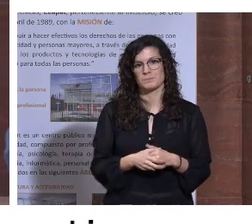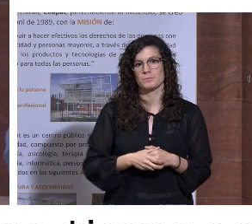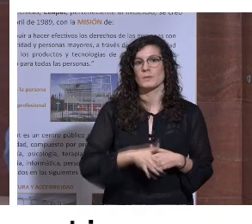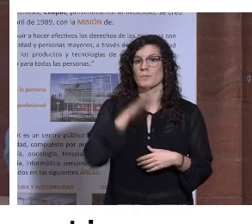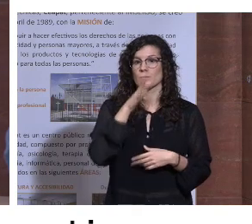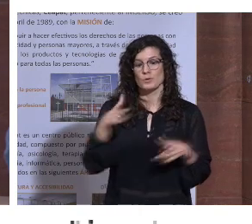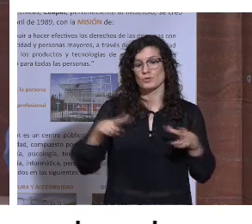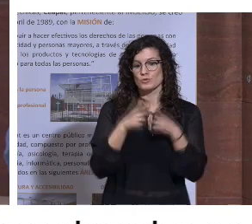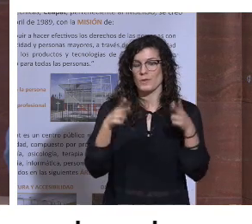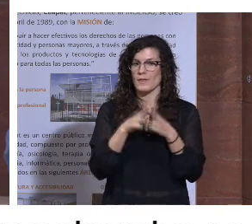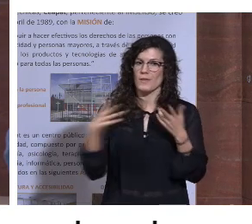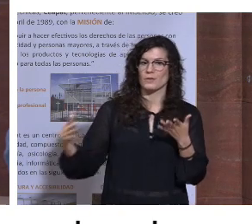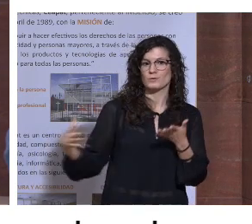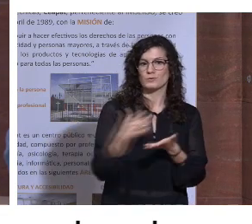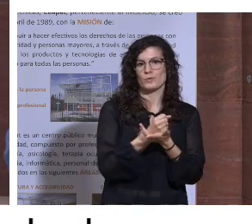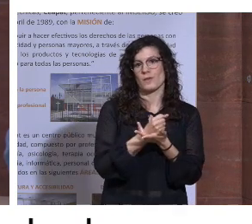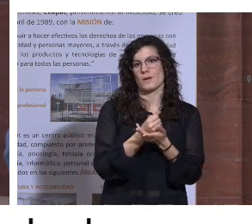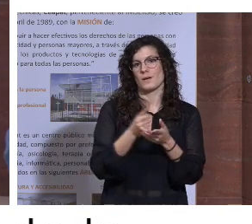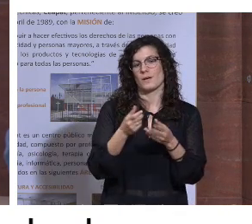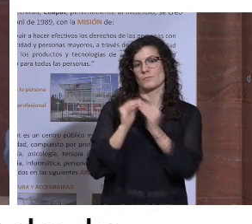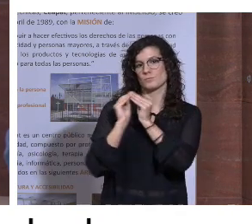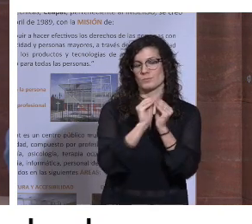la sociedad implicada en este objetivo.